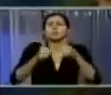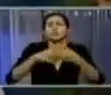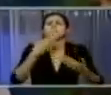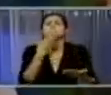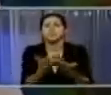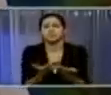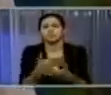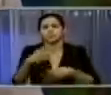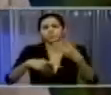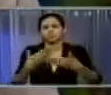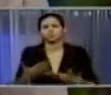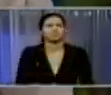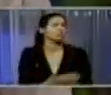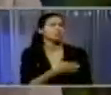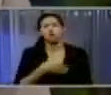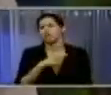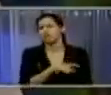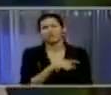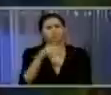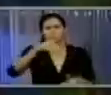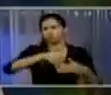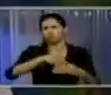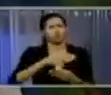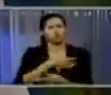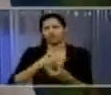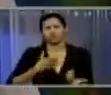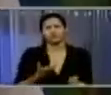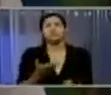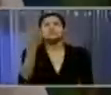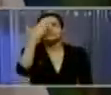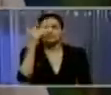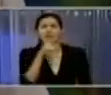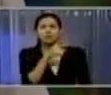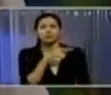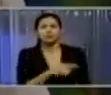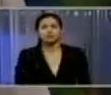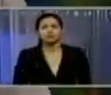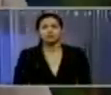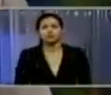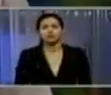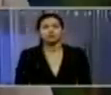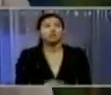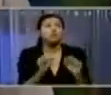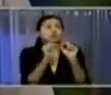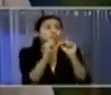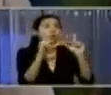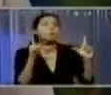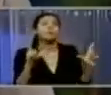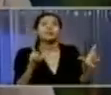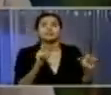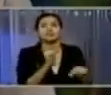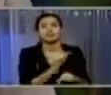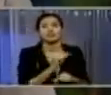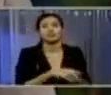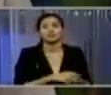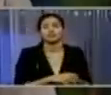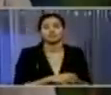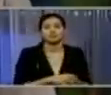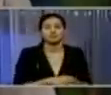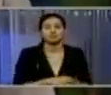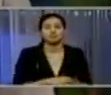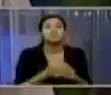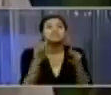Ellos no quieren referéndum, porque saben que para ellos una sorpresa no es una